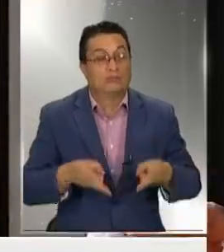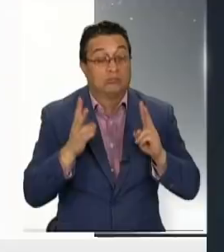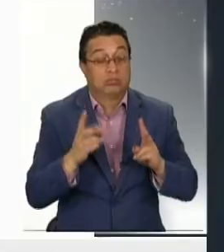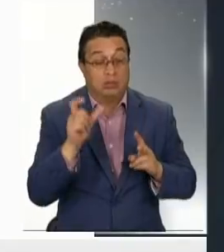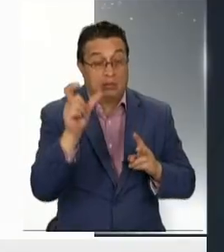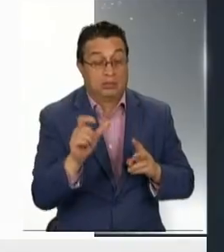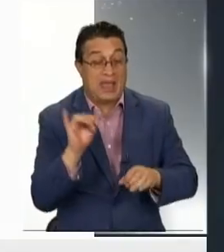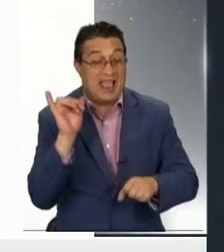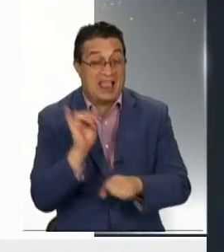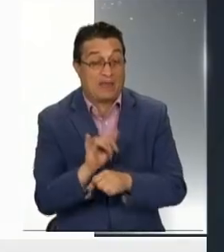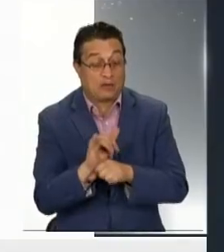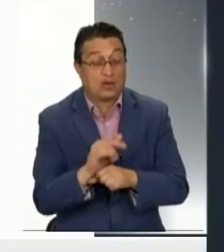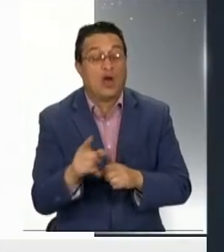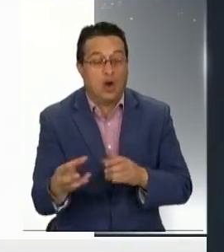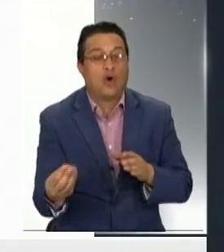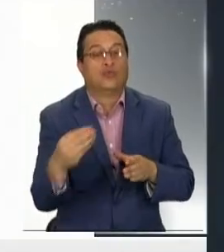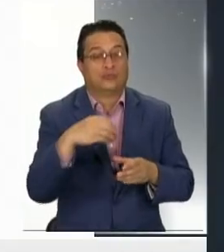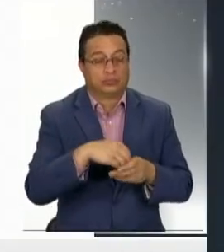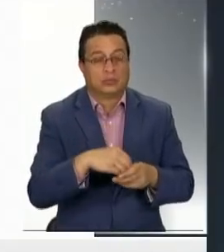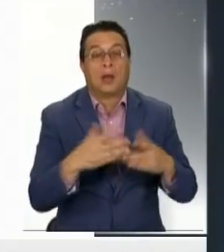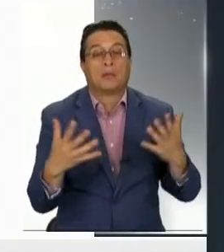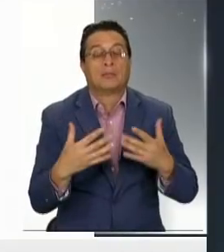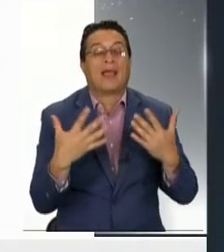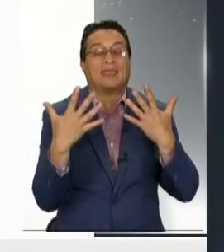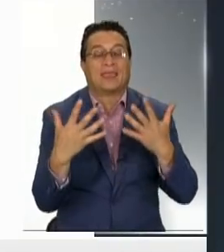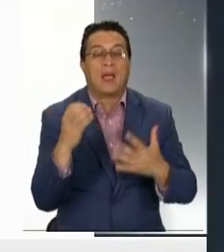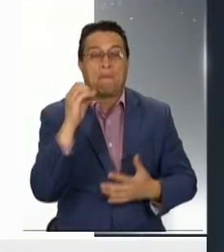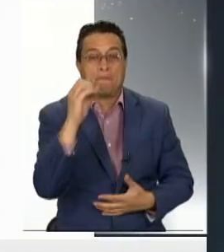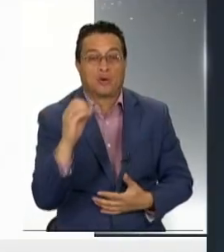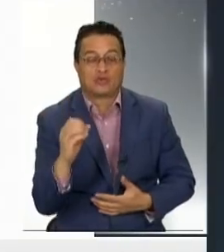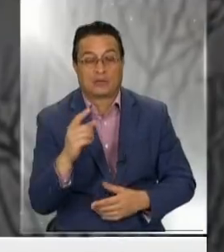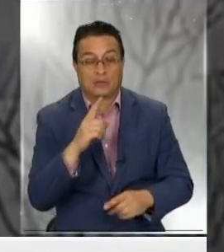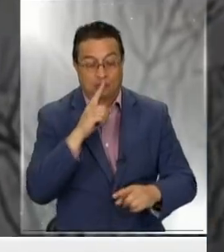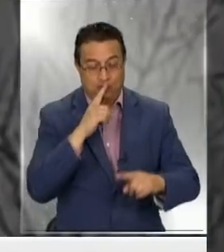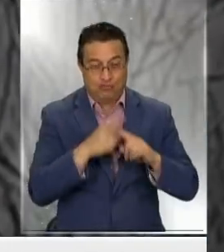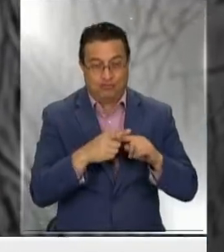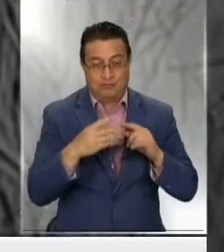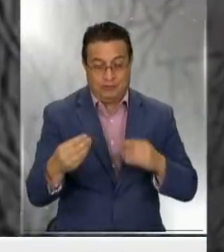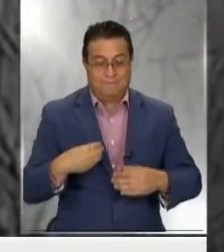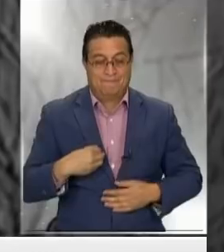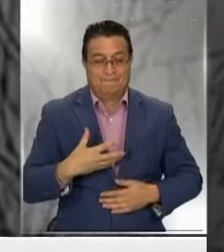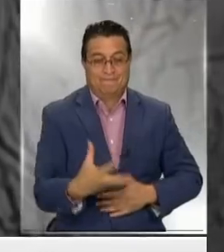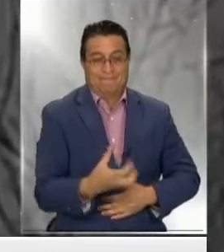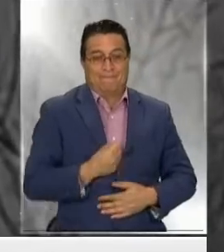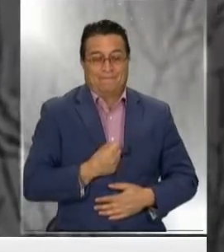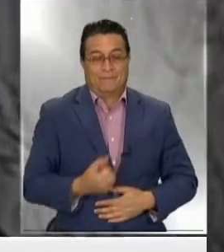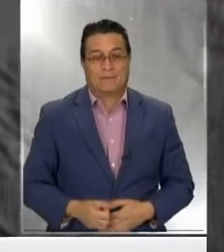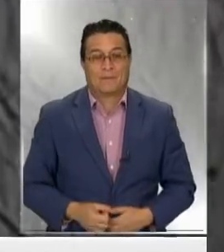estafador ocupe esa información para sacar el 10% a nombre del mismo.